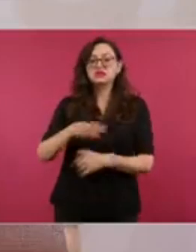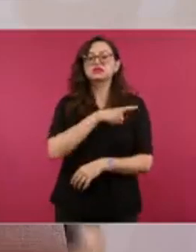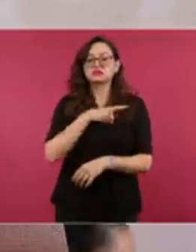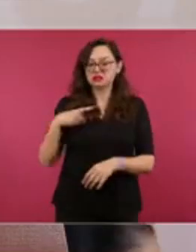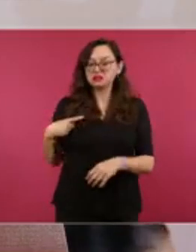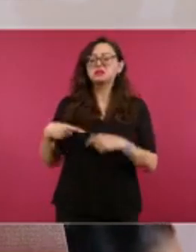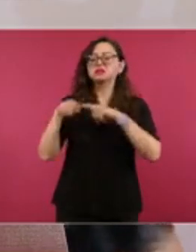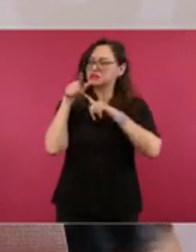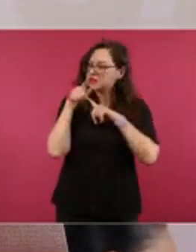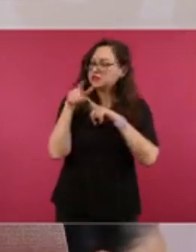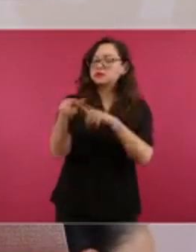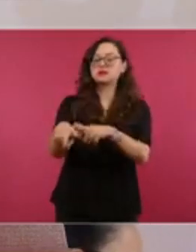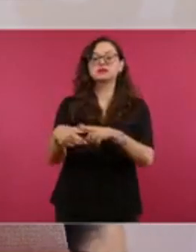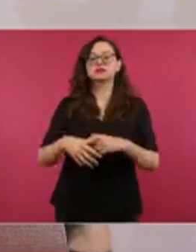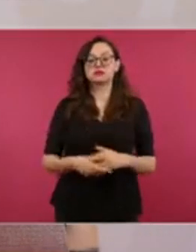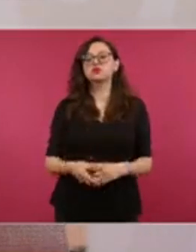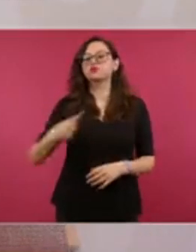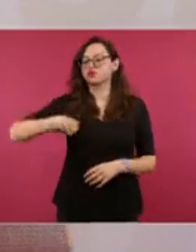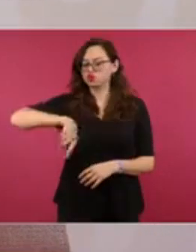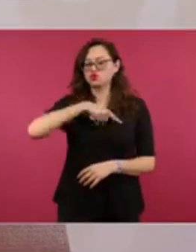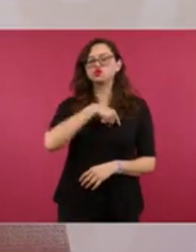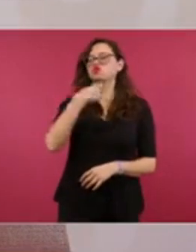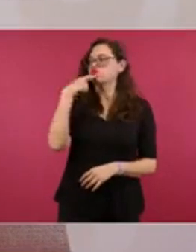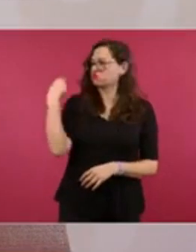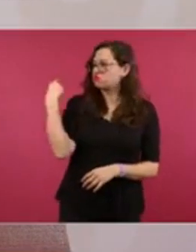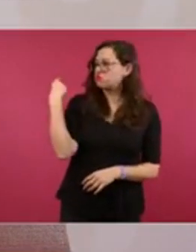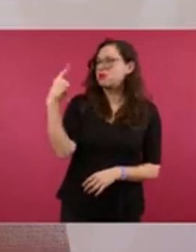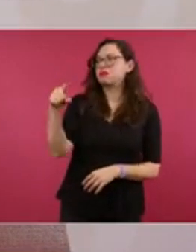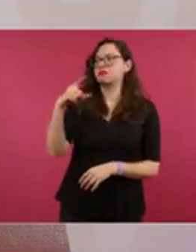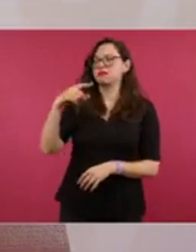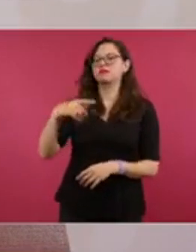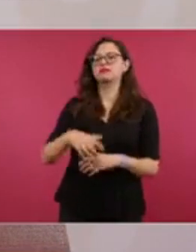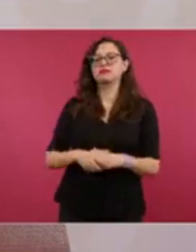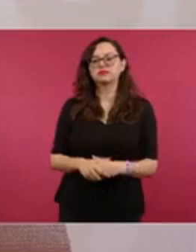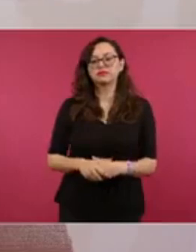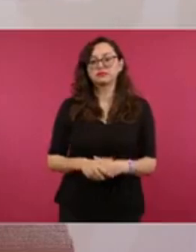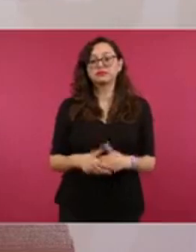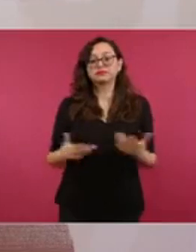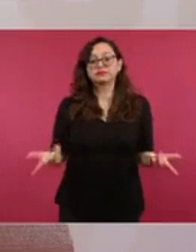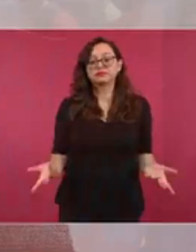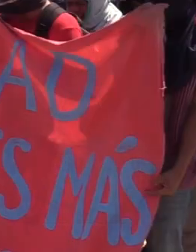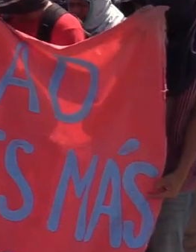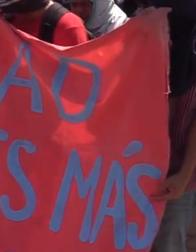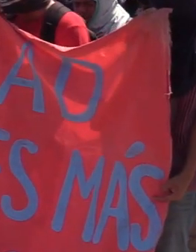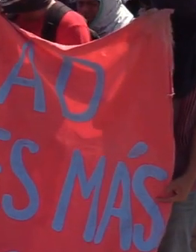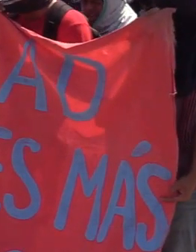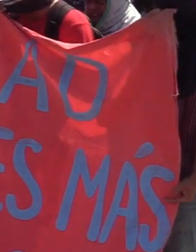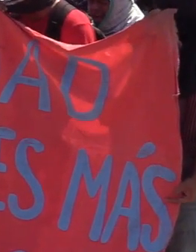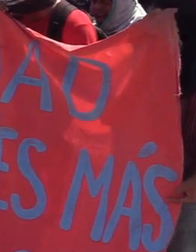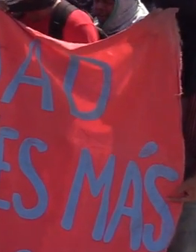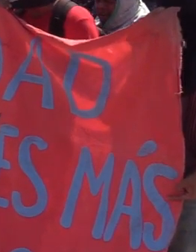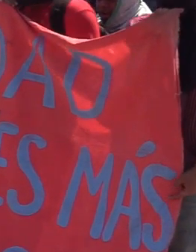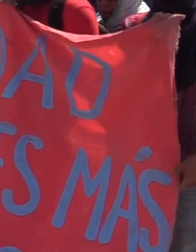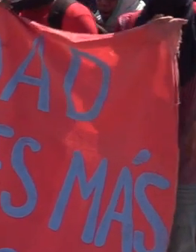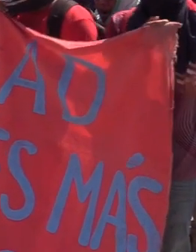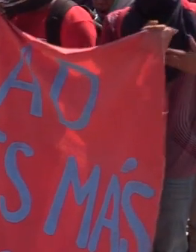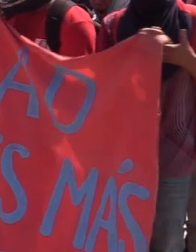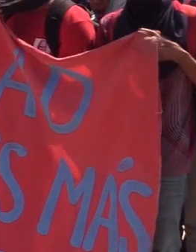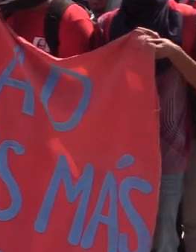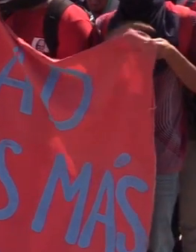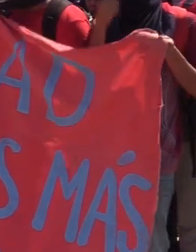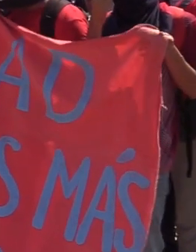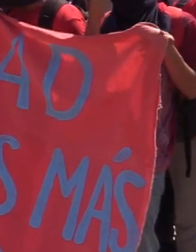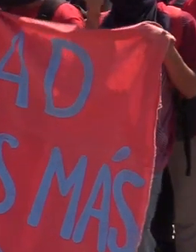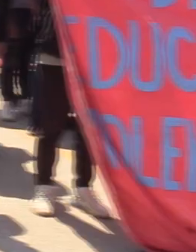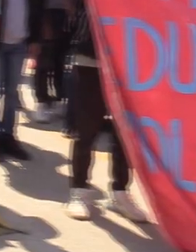El presidente Andrés Manuel López Obrador advirtió que impugnará la resolución del Poder Judicial de cambiar las medidas cautelares a 8